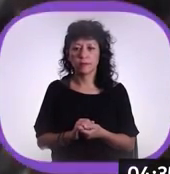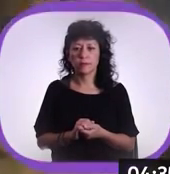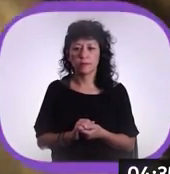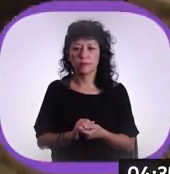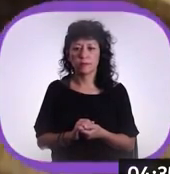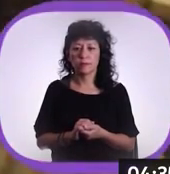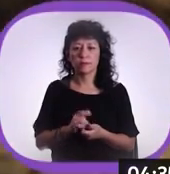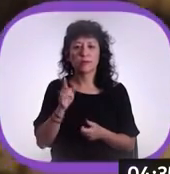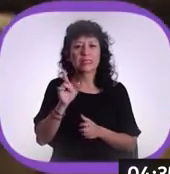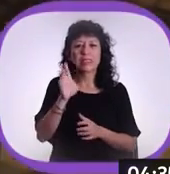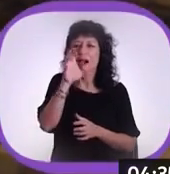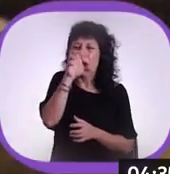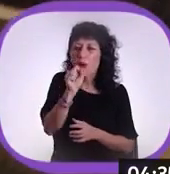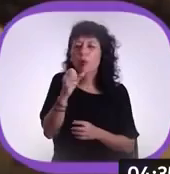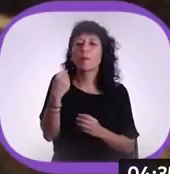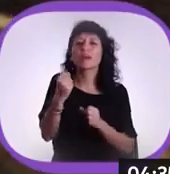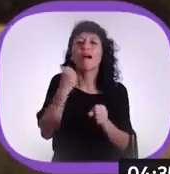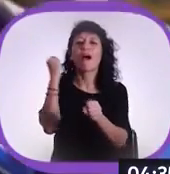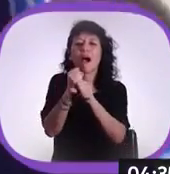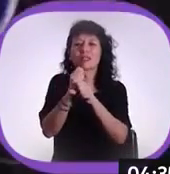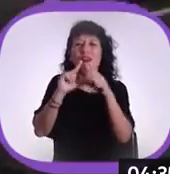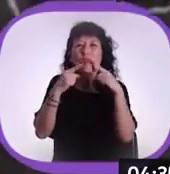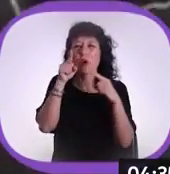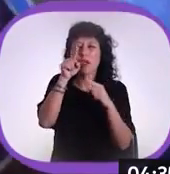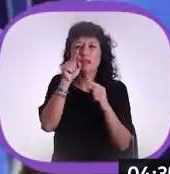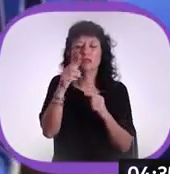Sosténme lo suficiente para descifrar este código alienígena.